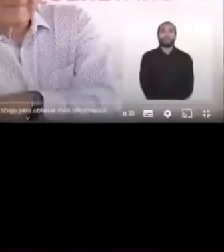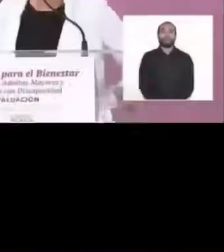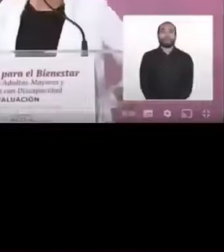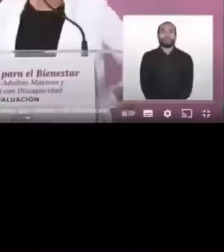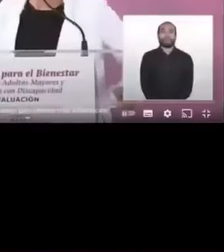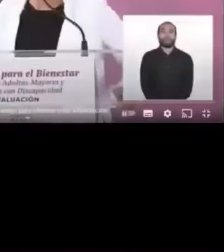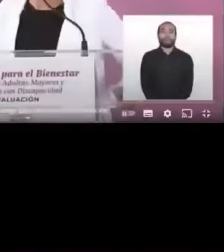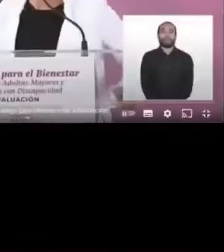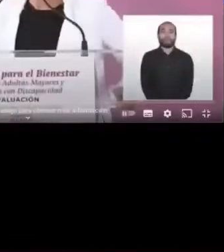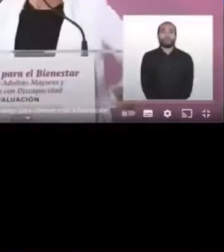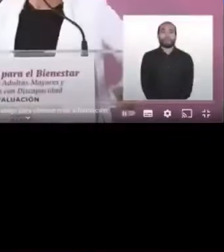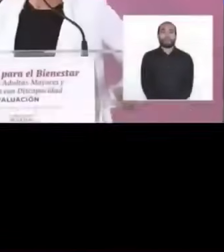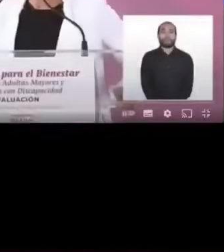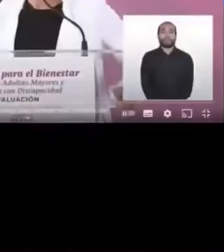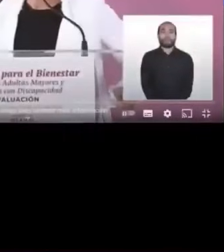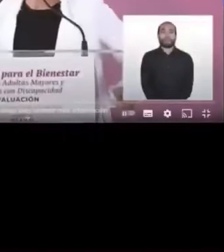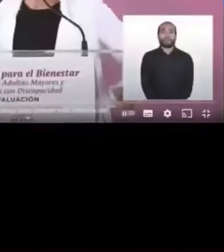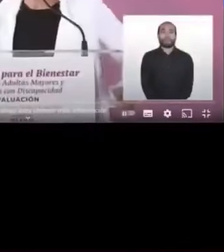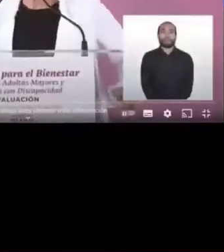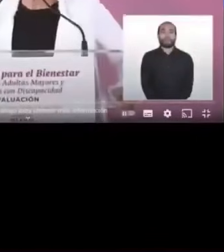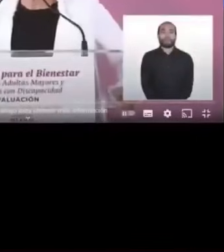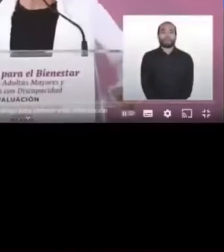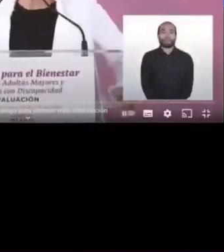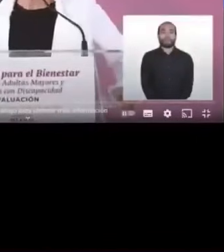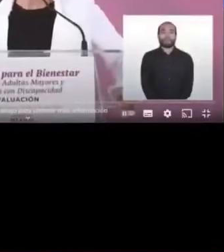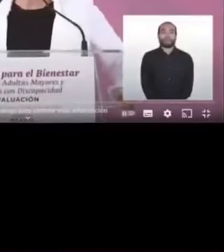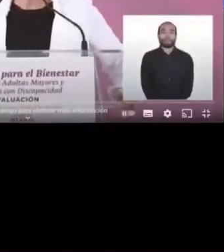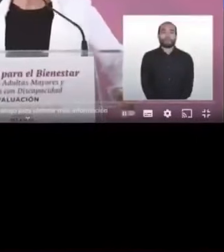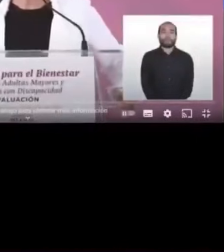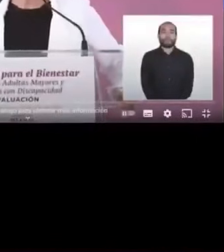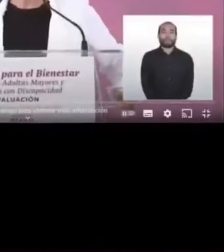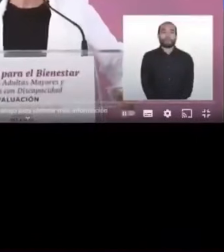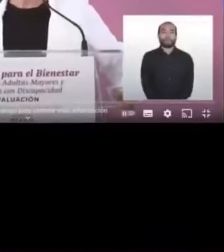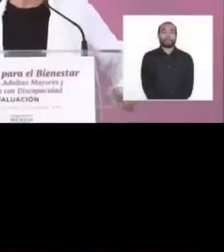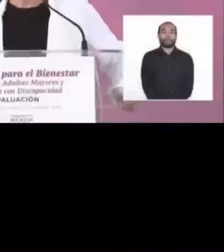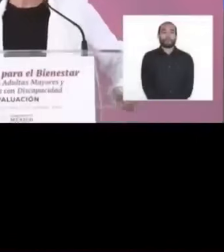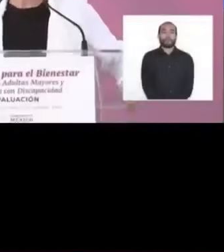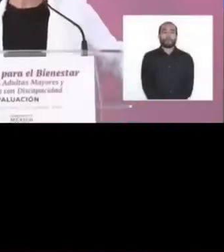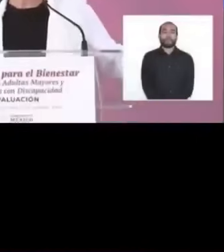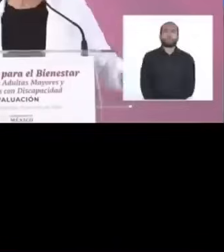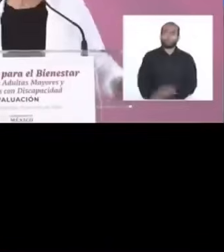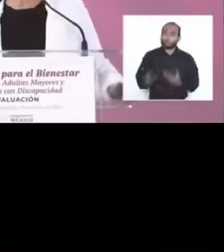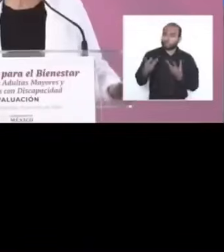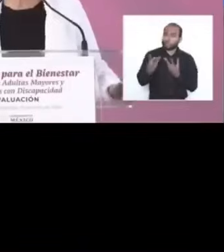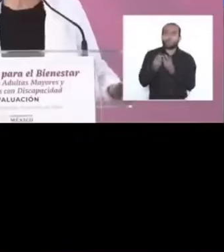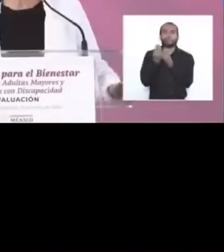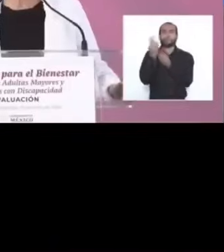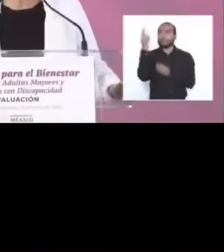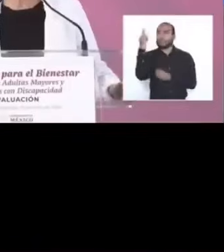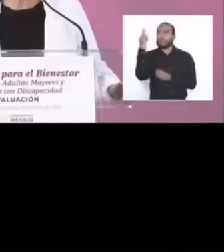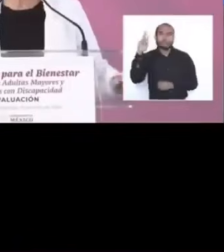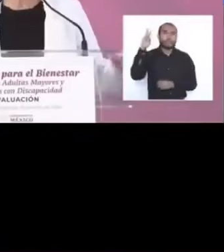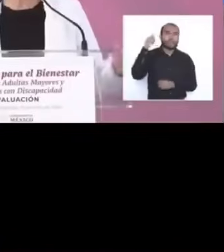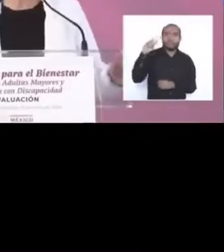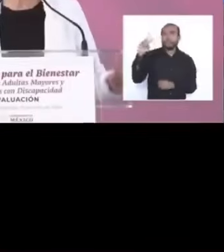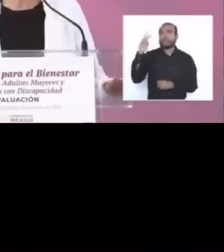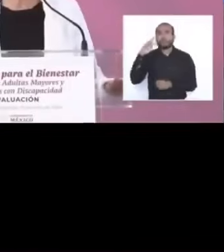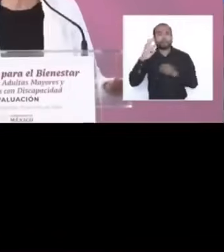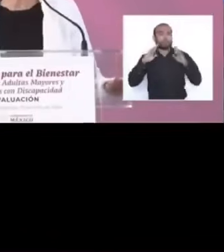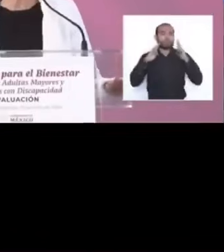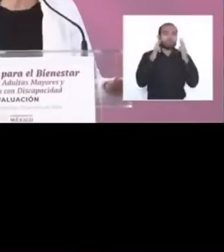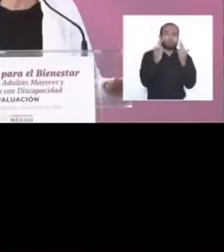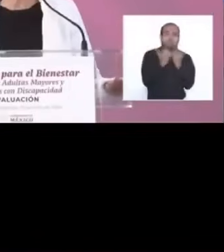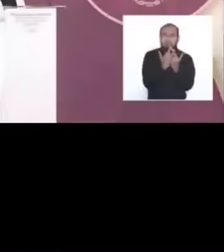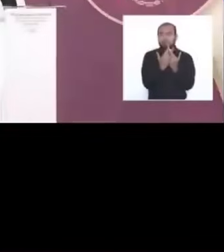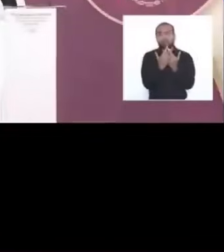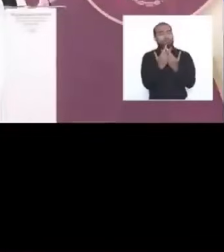mismo. Así que vamos a enterarnos de esta gran información. Tenemos reuniones de